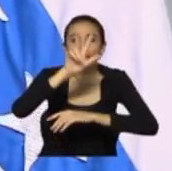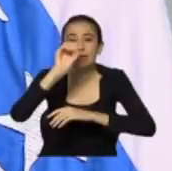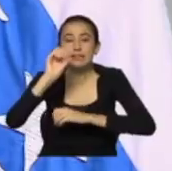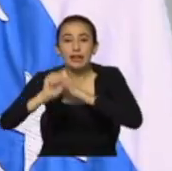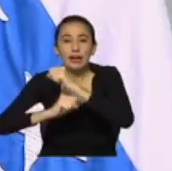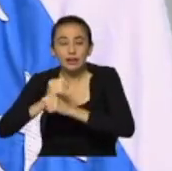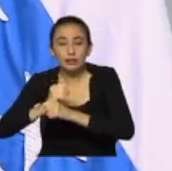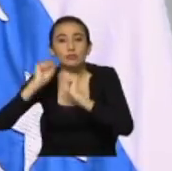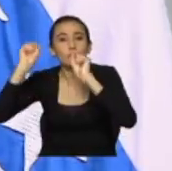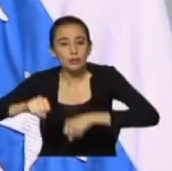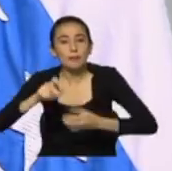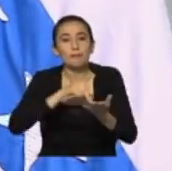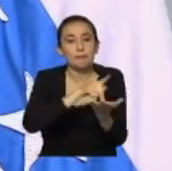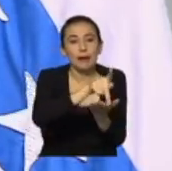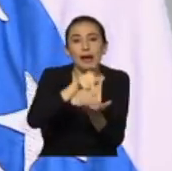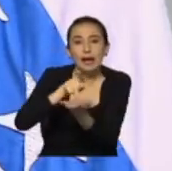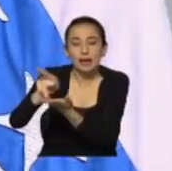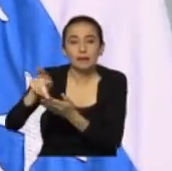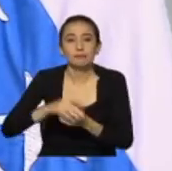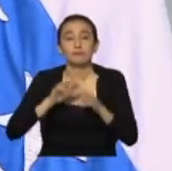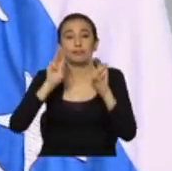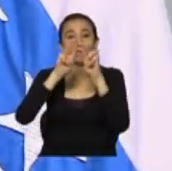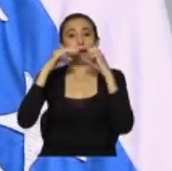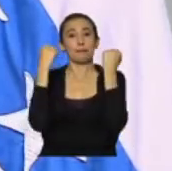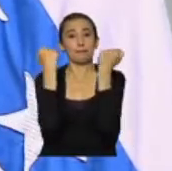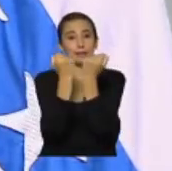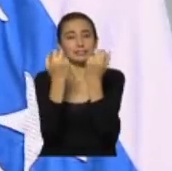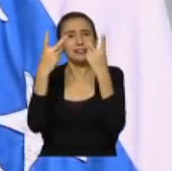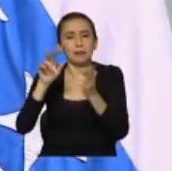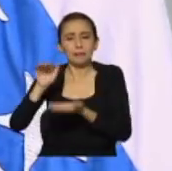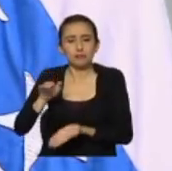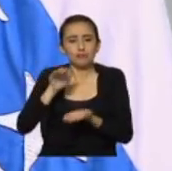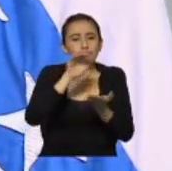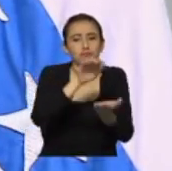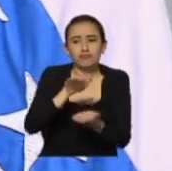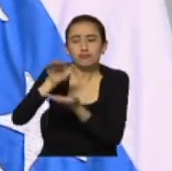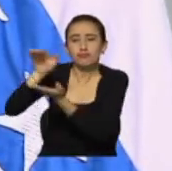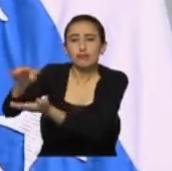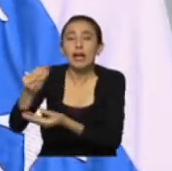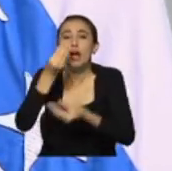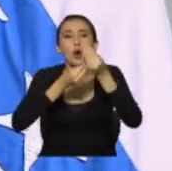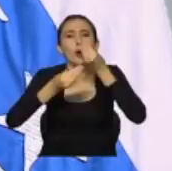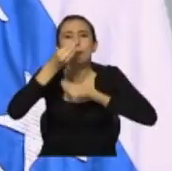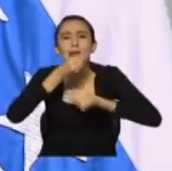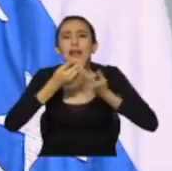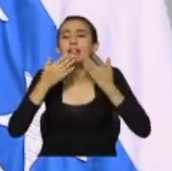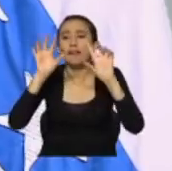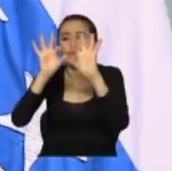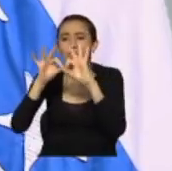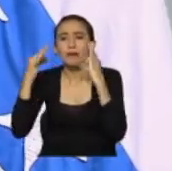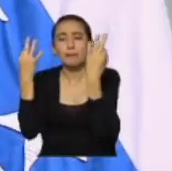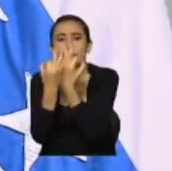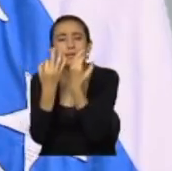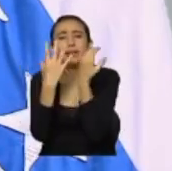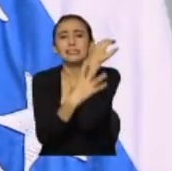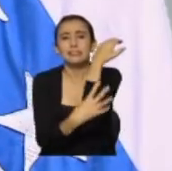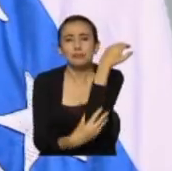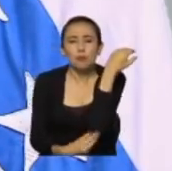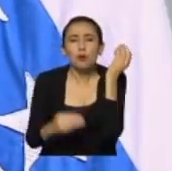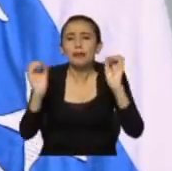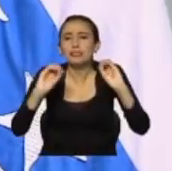el interés original él me ha entregado ya casi 300 mil kits de alimentos a personas vulnerables en todo el país